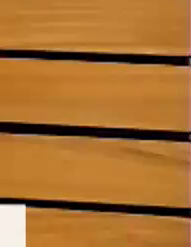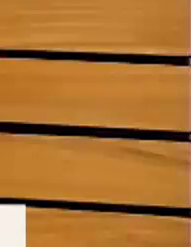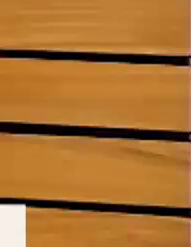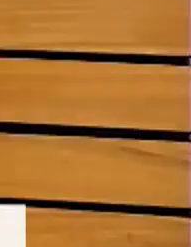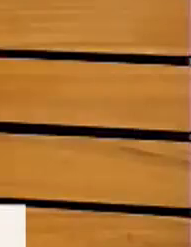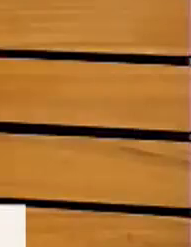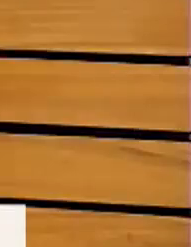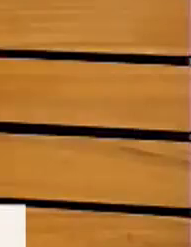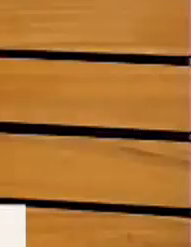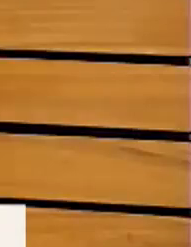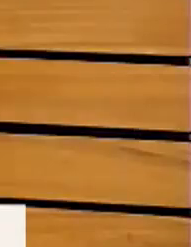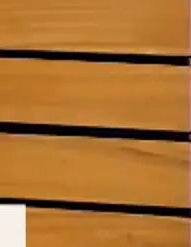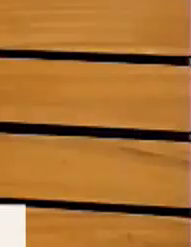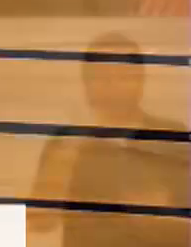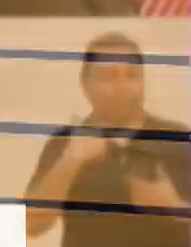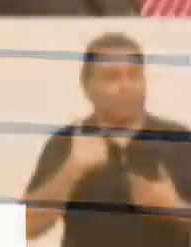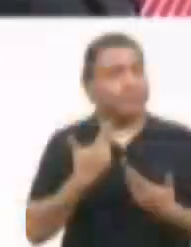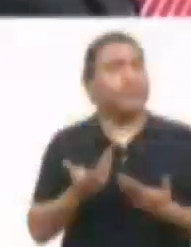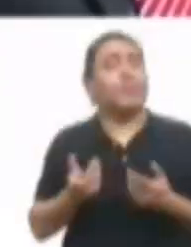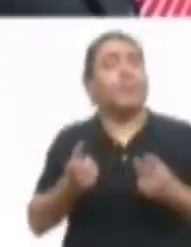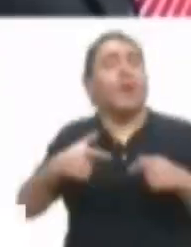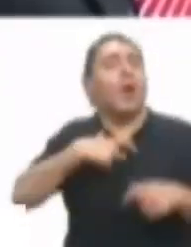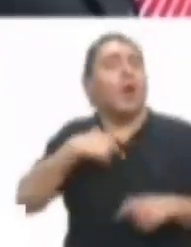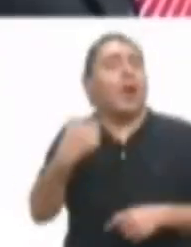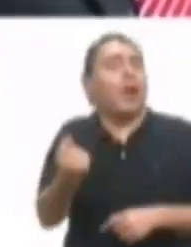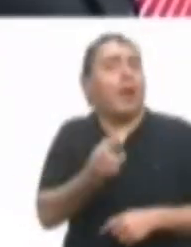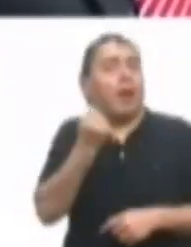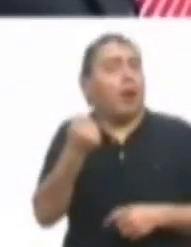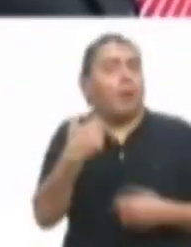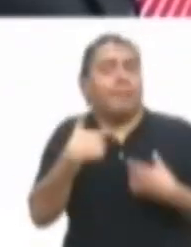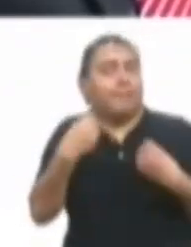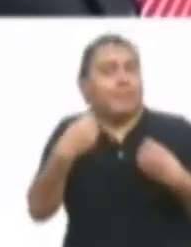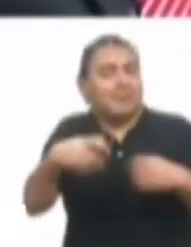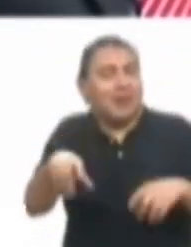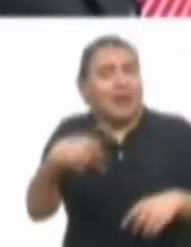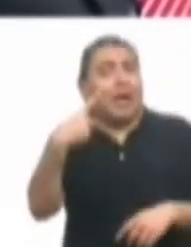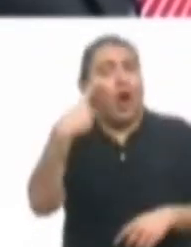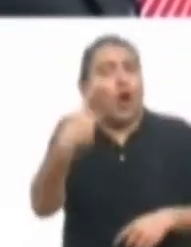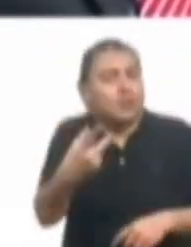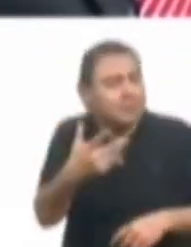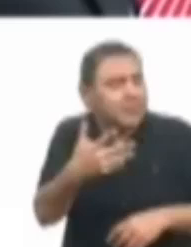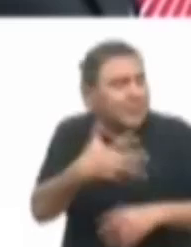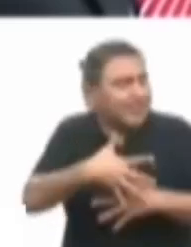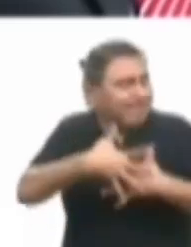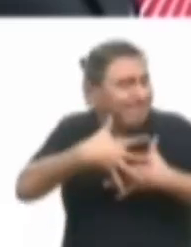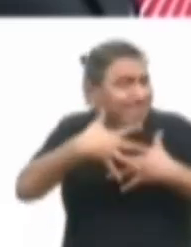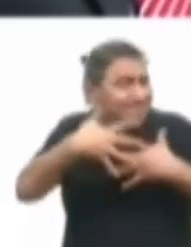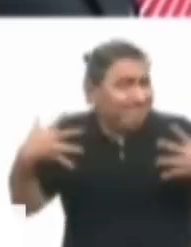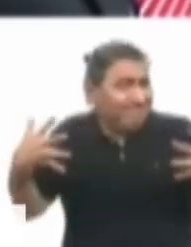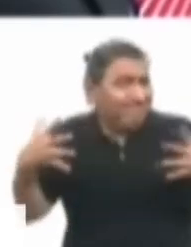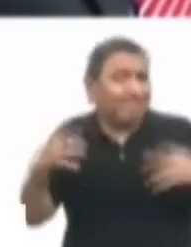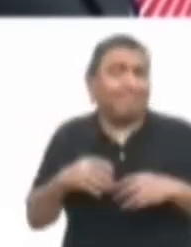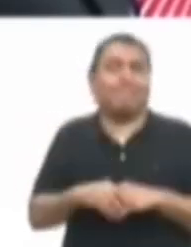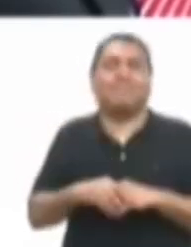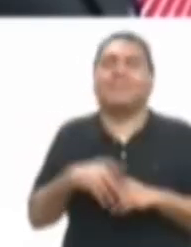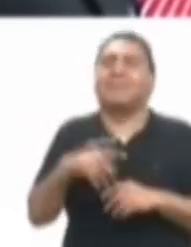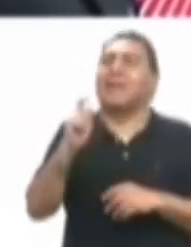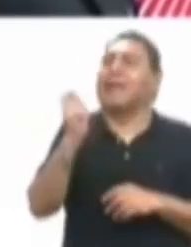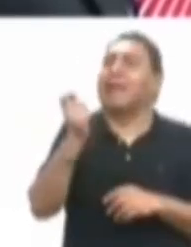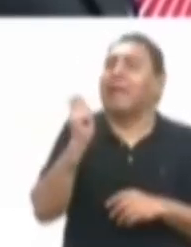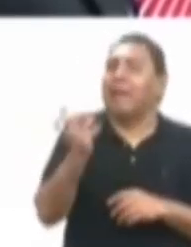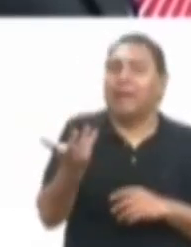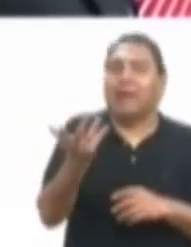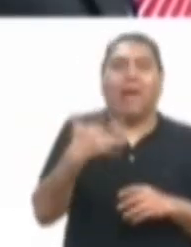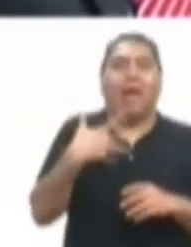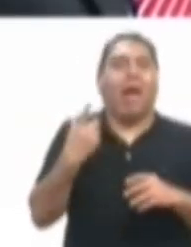Aprobadas las facultades delegadas, que es el primer punto y uno de los más importantes, esto le va a permitir a Milei, si se quiere, hacer